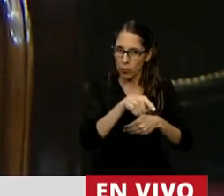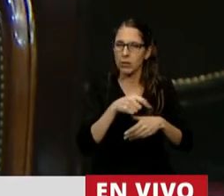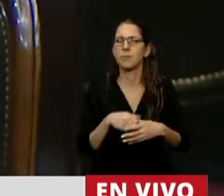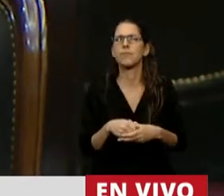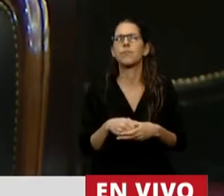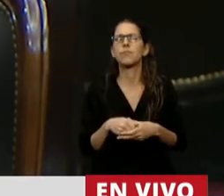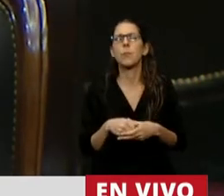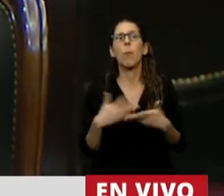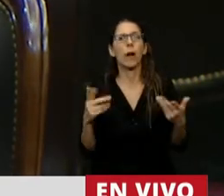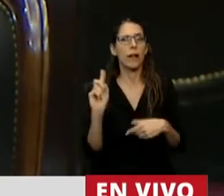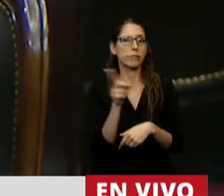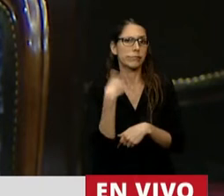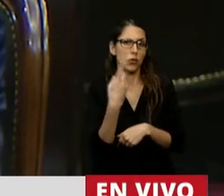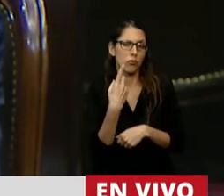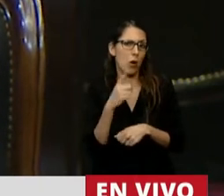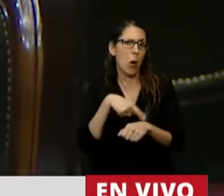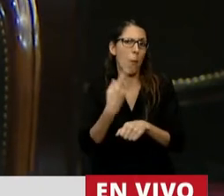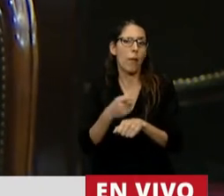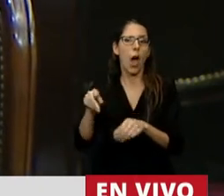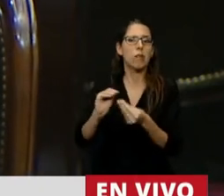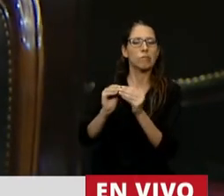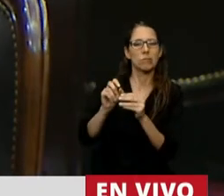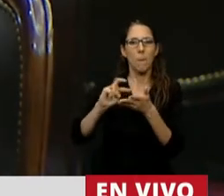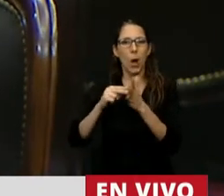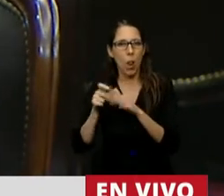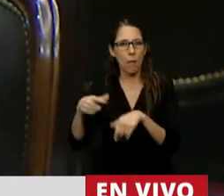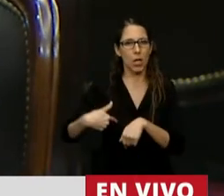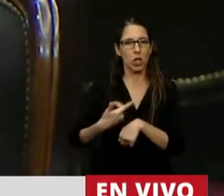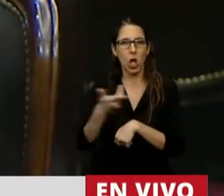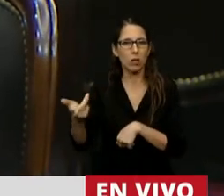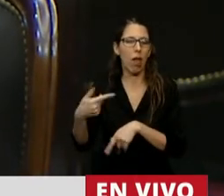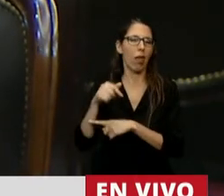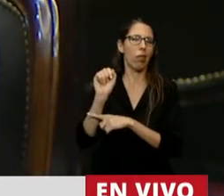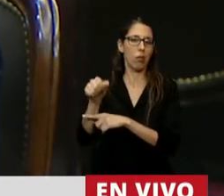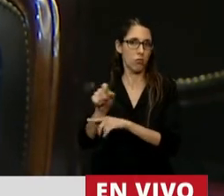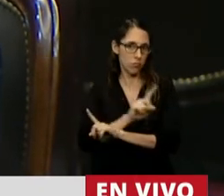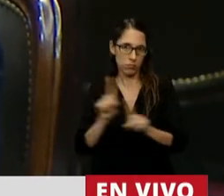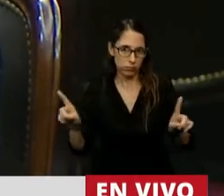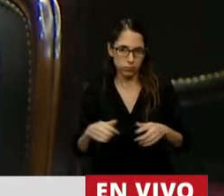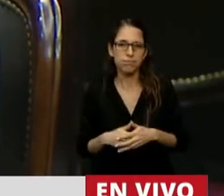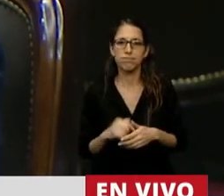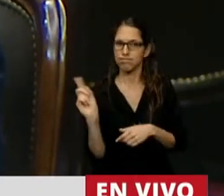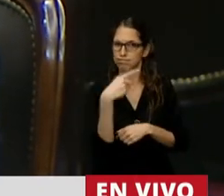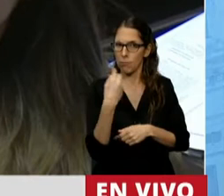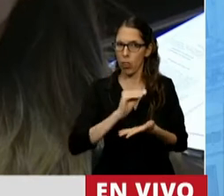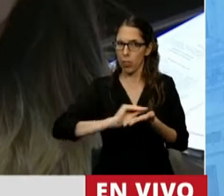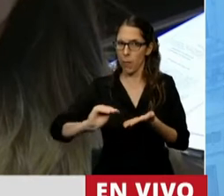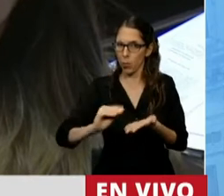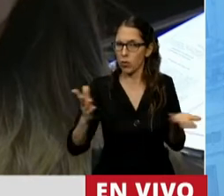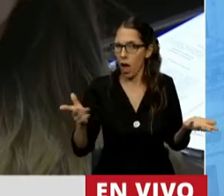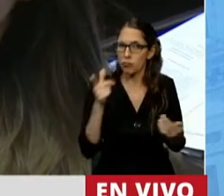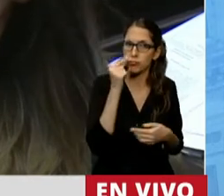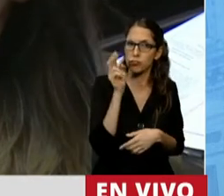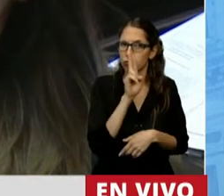ser indiferentes con los problemas sociales y de salud pública. Es nuestra responsabilidad como diputadas